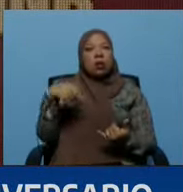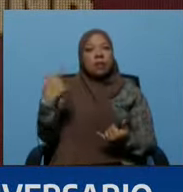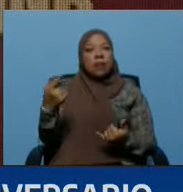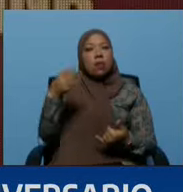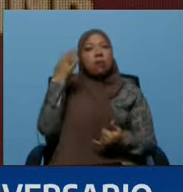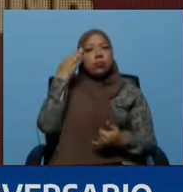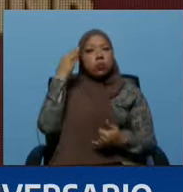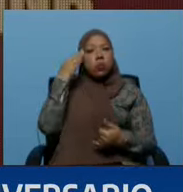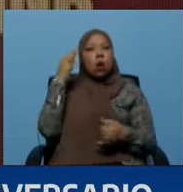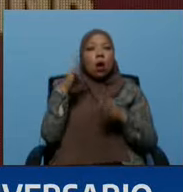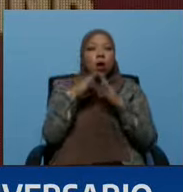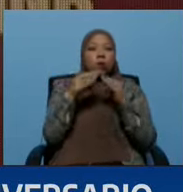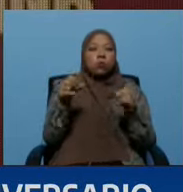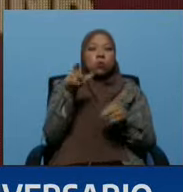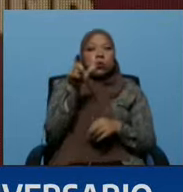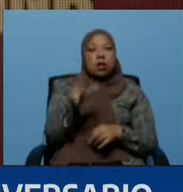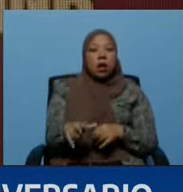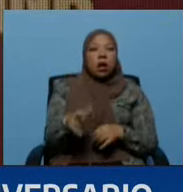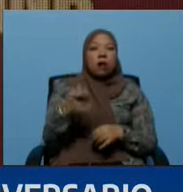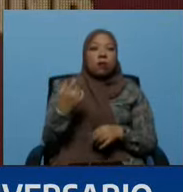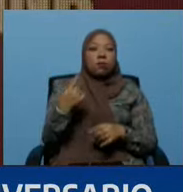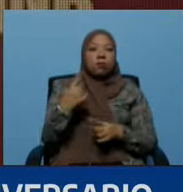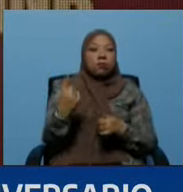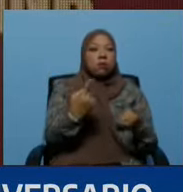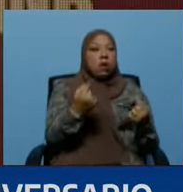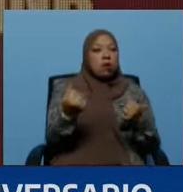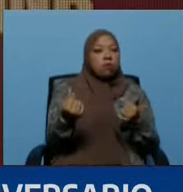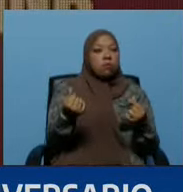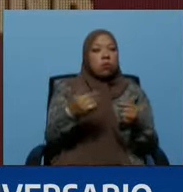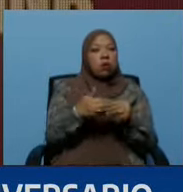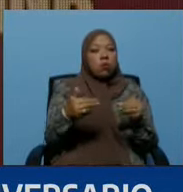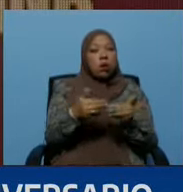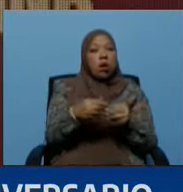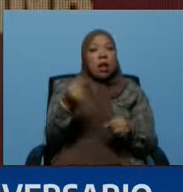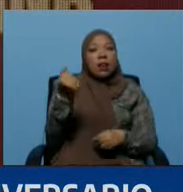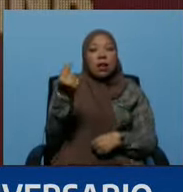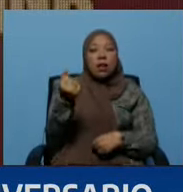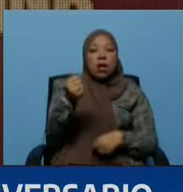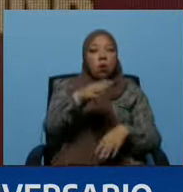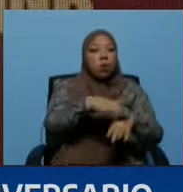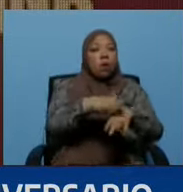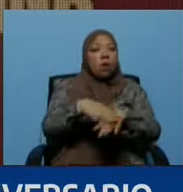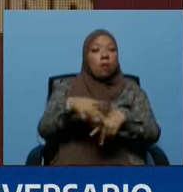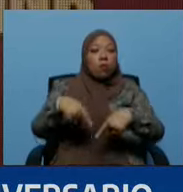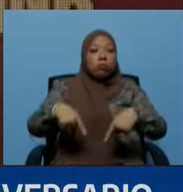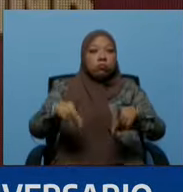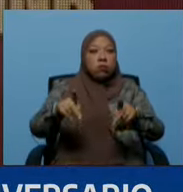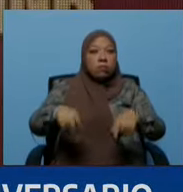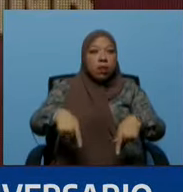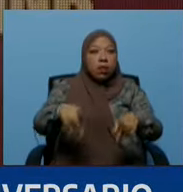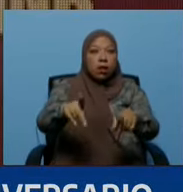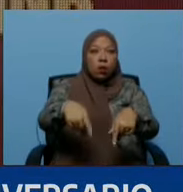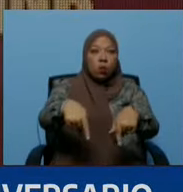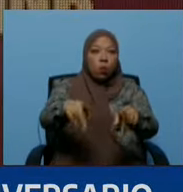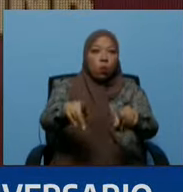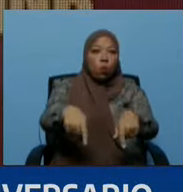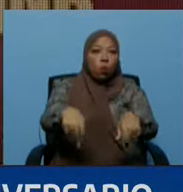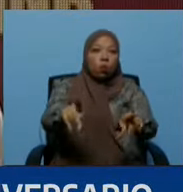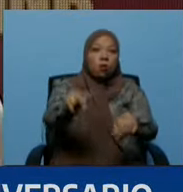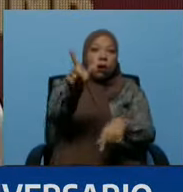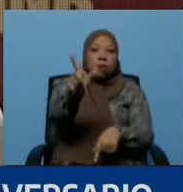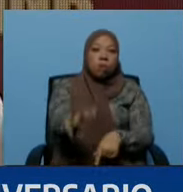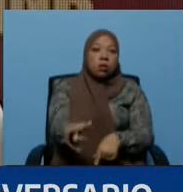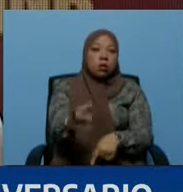supo que todos estaban en la indigencia, pidiendo plata en las calles de Cúcuta. Y uno de ellos, un mayor,